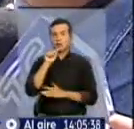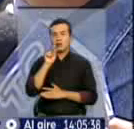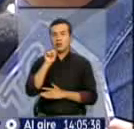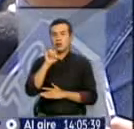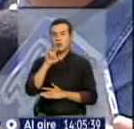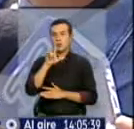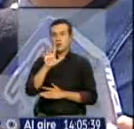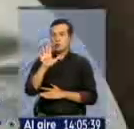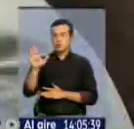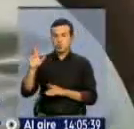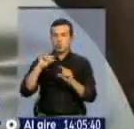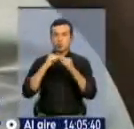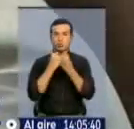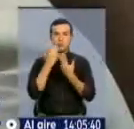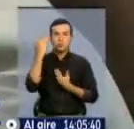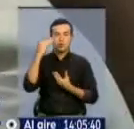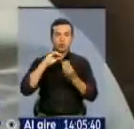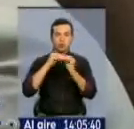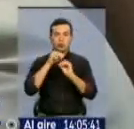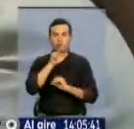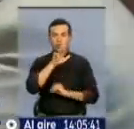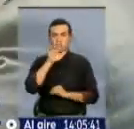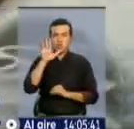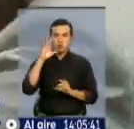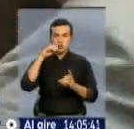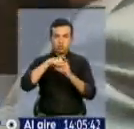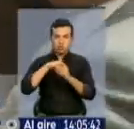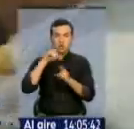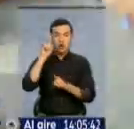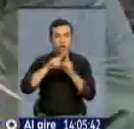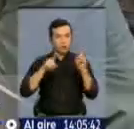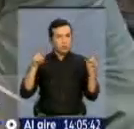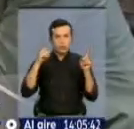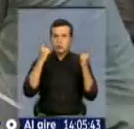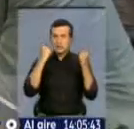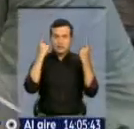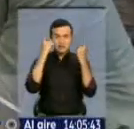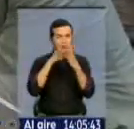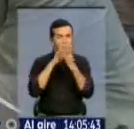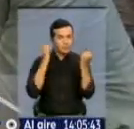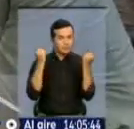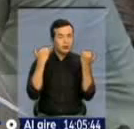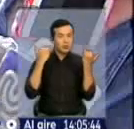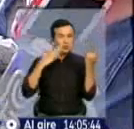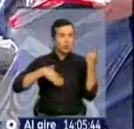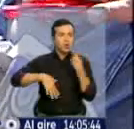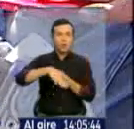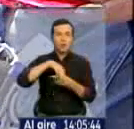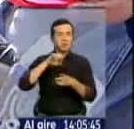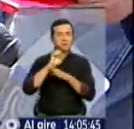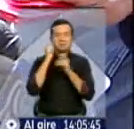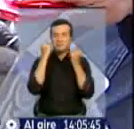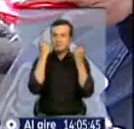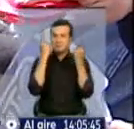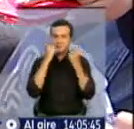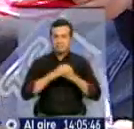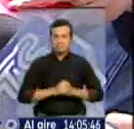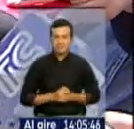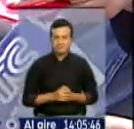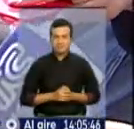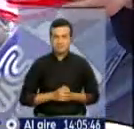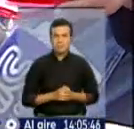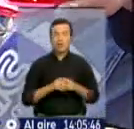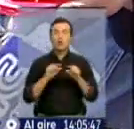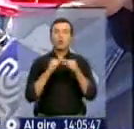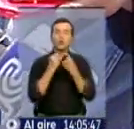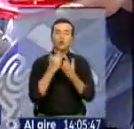aliado manabita de País, quien reitera que dentro del bloque hay quienes aún no comprenden el momento político que vive el Ecuador. Tan miembro del bloque de